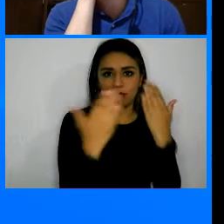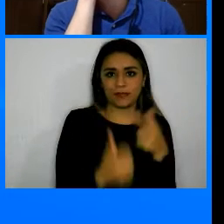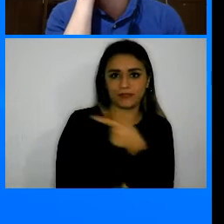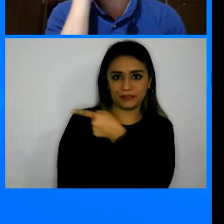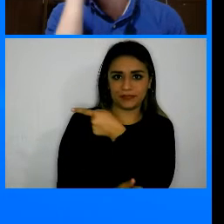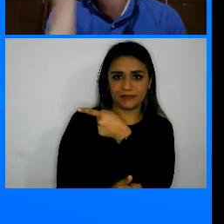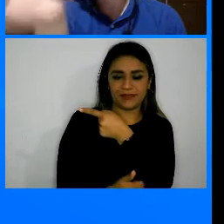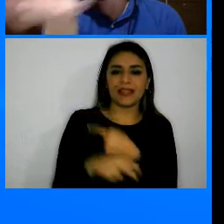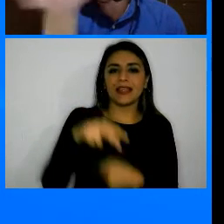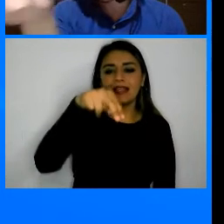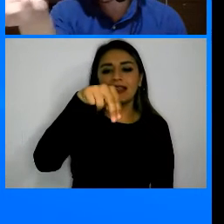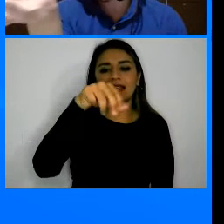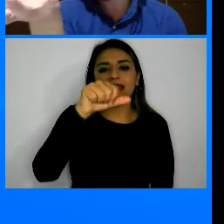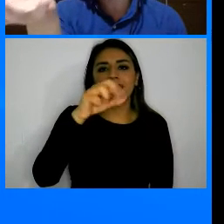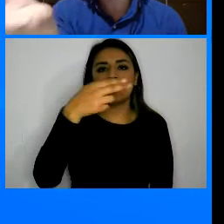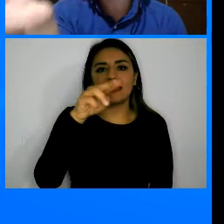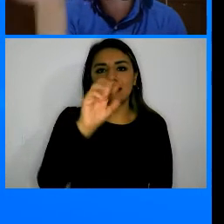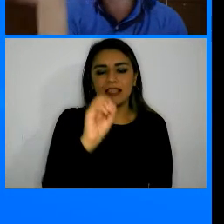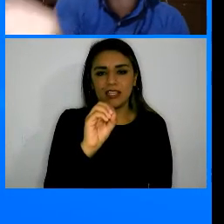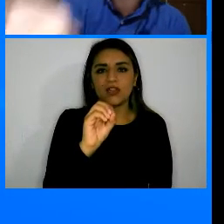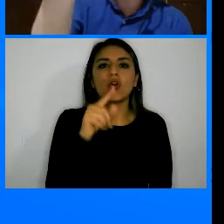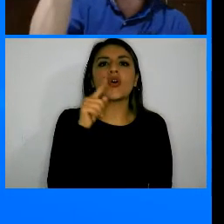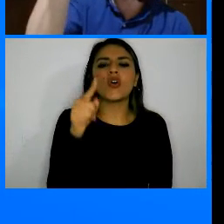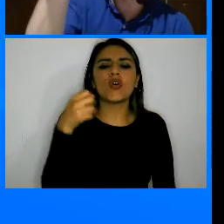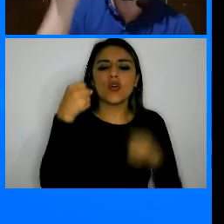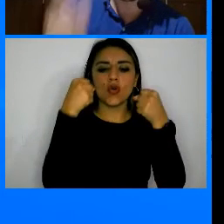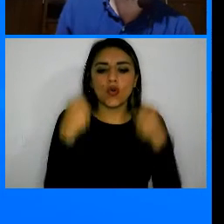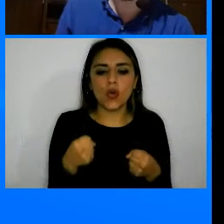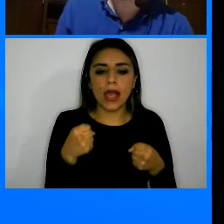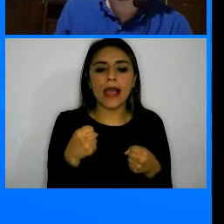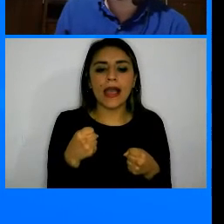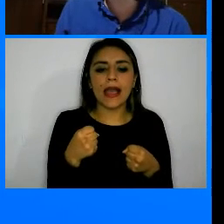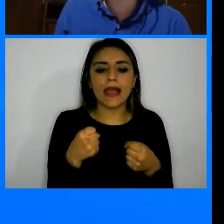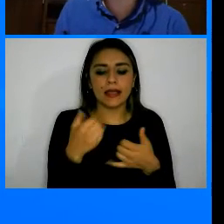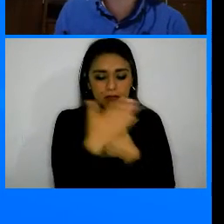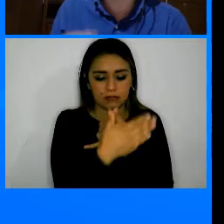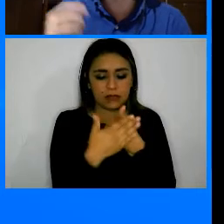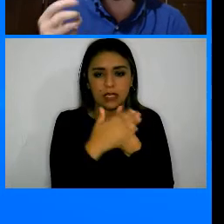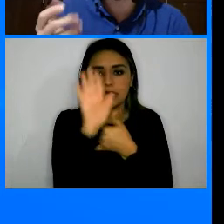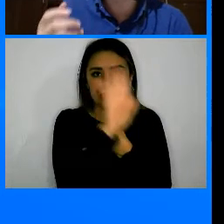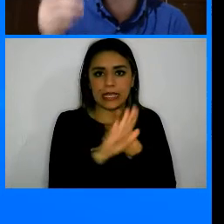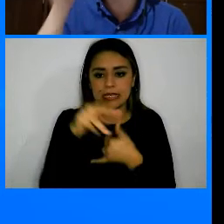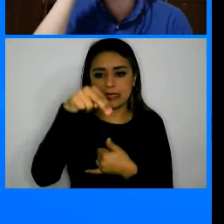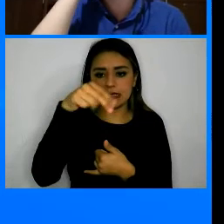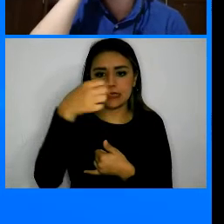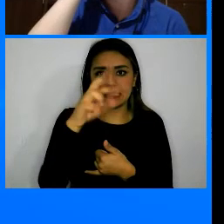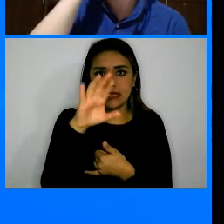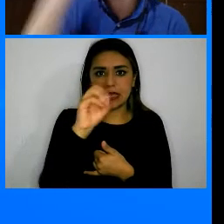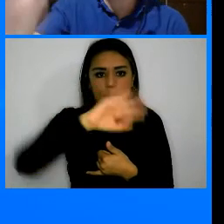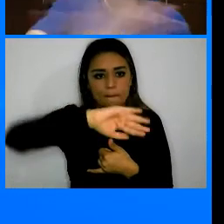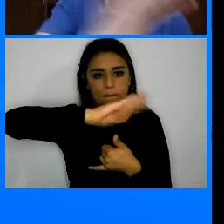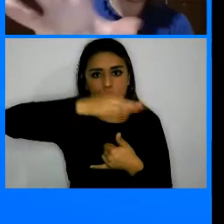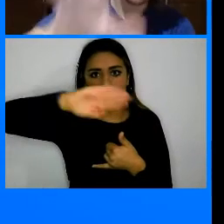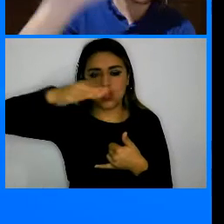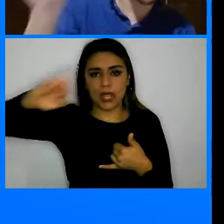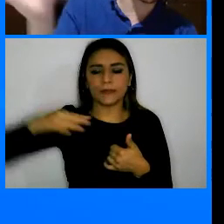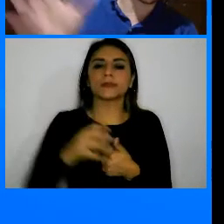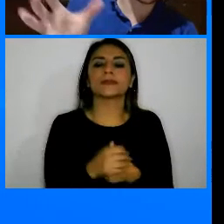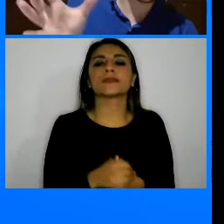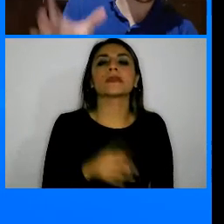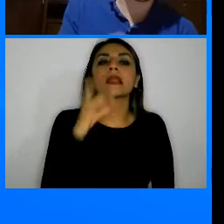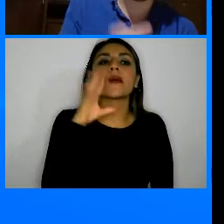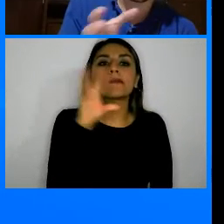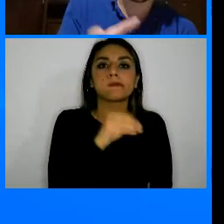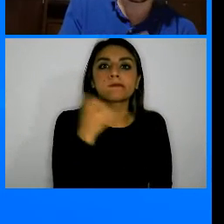Nariño, grupos sociales que se asentaron en la parte alta del actual departamento de Nariño, sobre las montañas, y vemos ya que